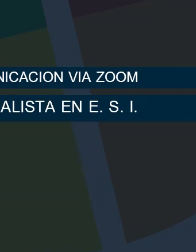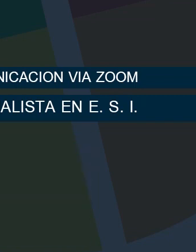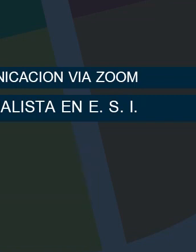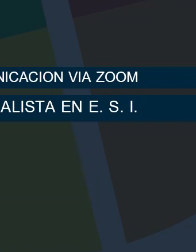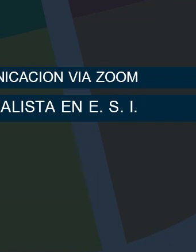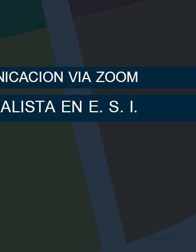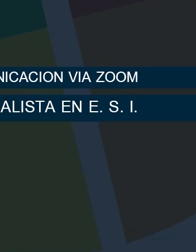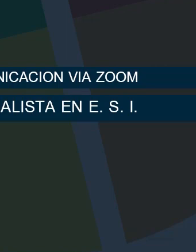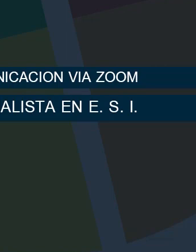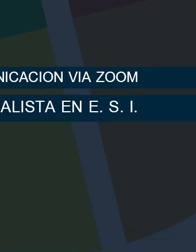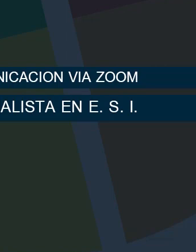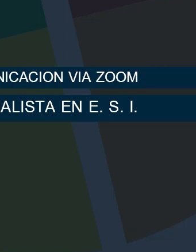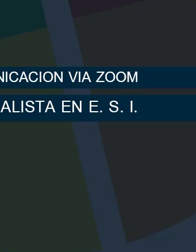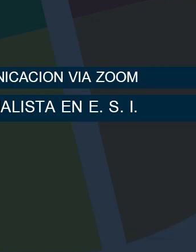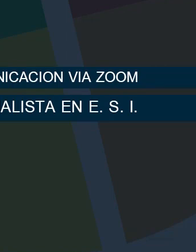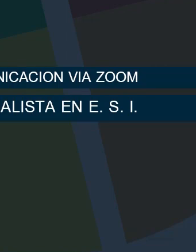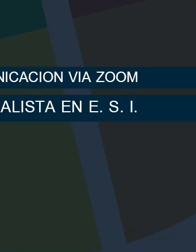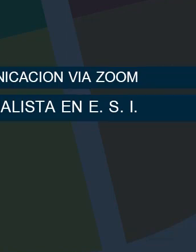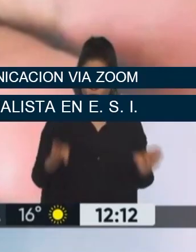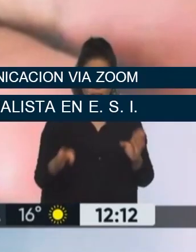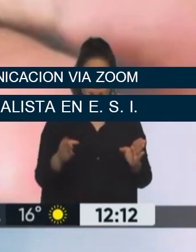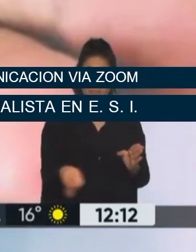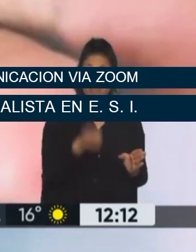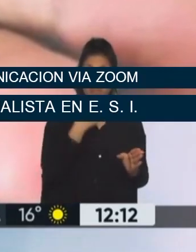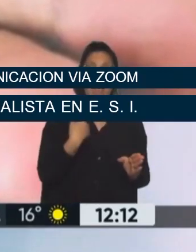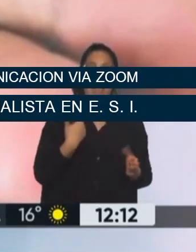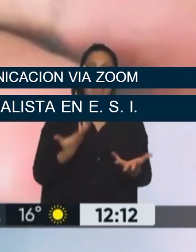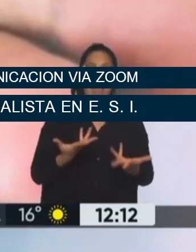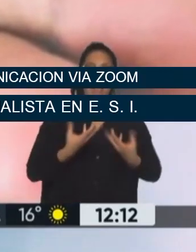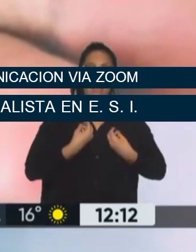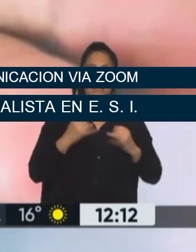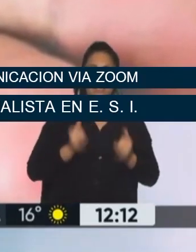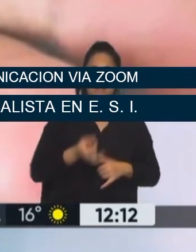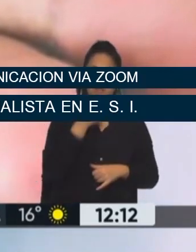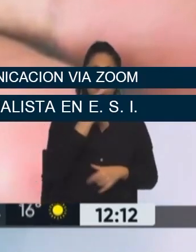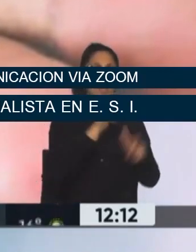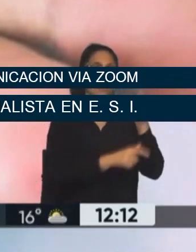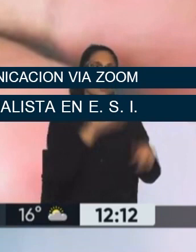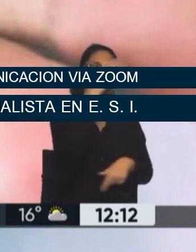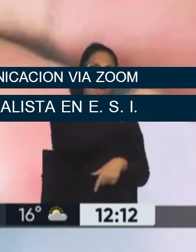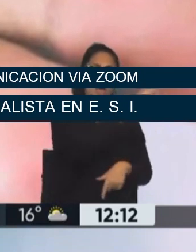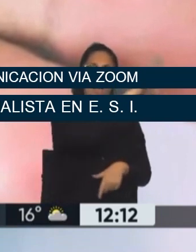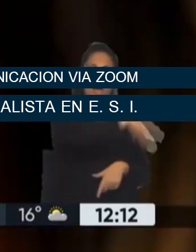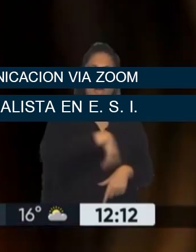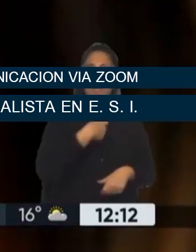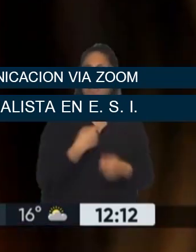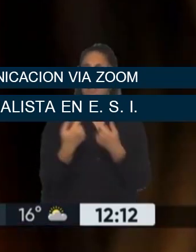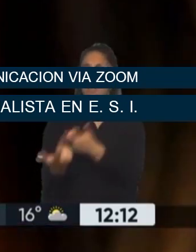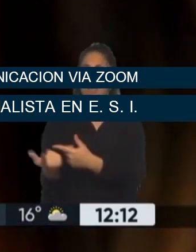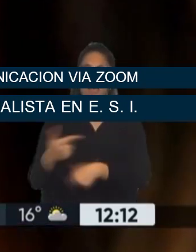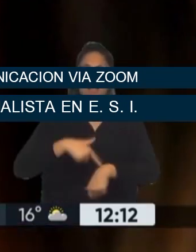médicos amigos y me decían más bombo hormonales el embarazo sí lo pensamos realmente desde el físico de una mujer entonces